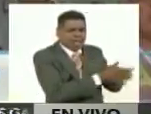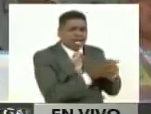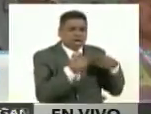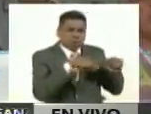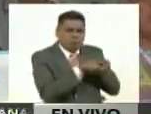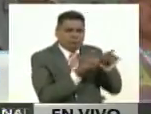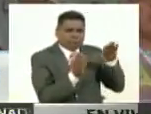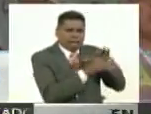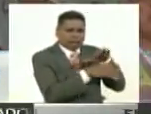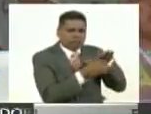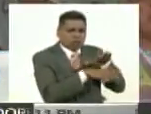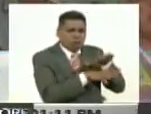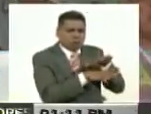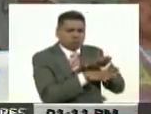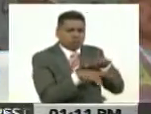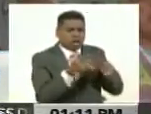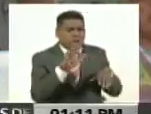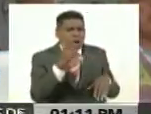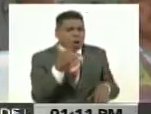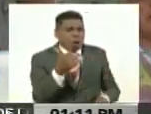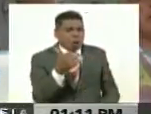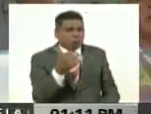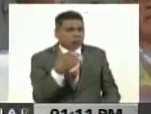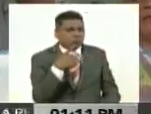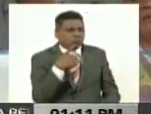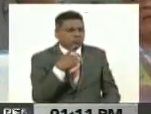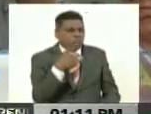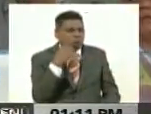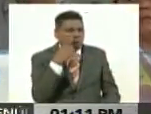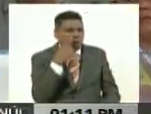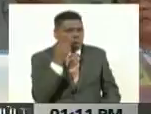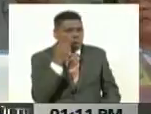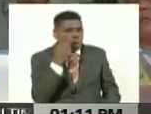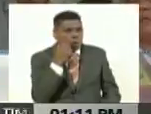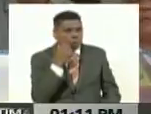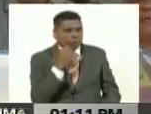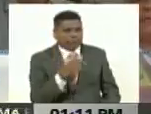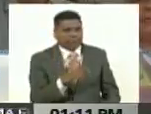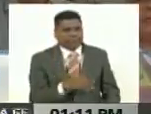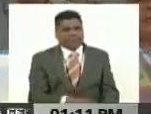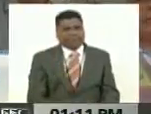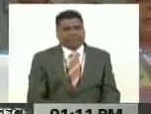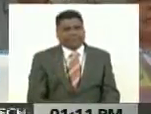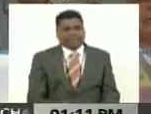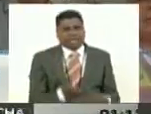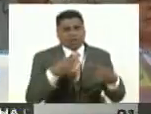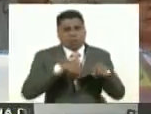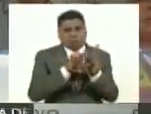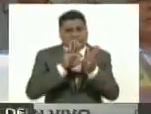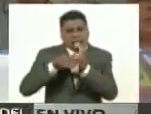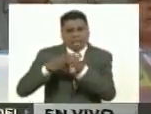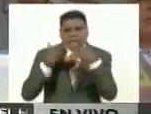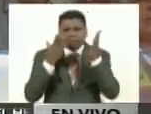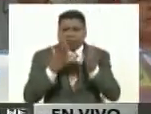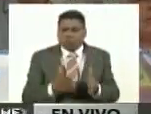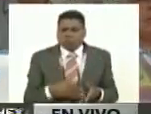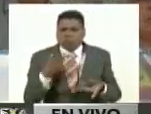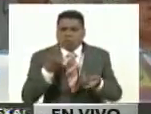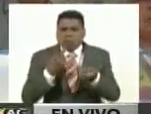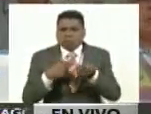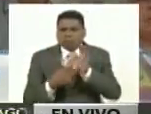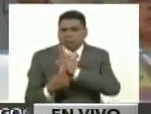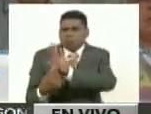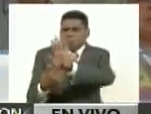Zamora y nos los vendieron. ¿Cómo nos vendieron a Ezequiel Zamora? Un bandolero. ¿Cómo nos vendieron ellos